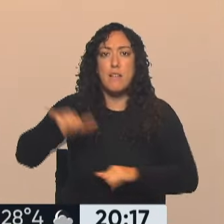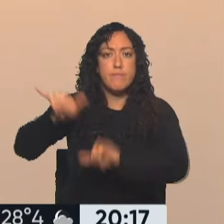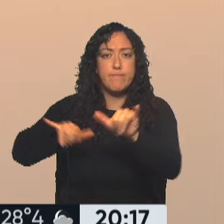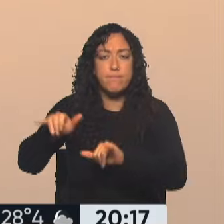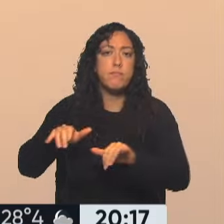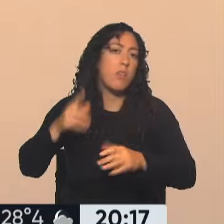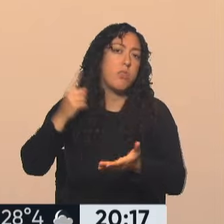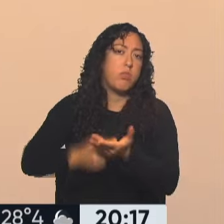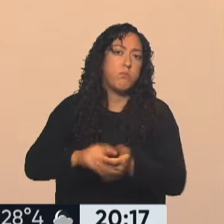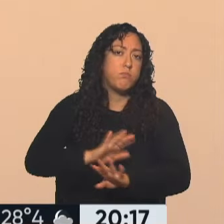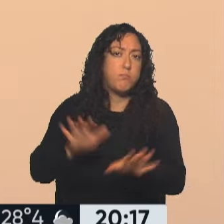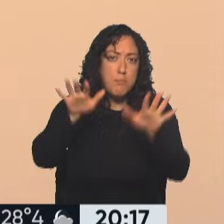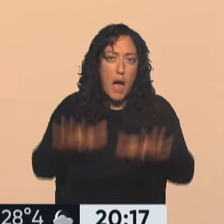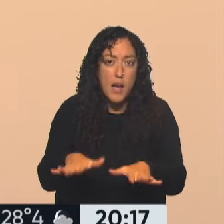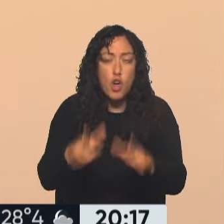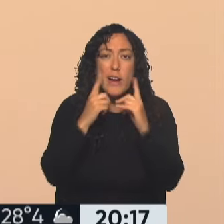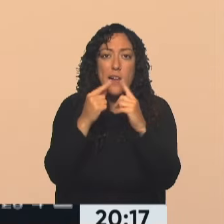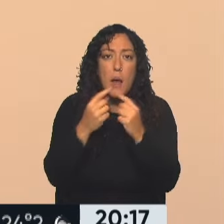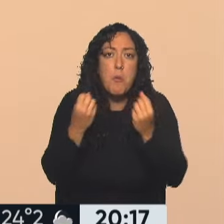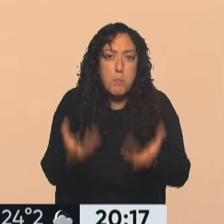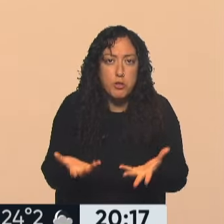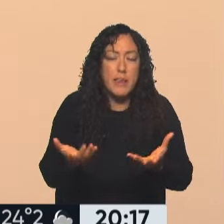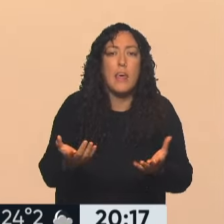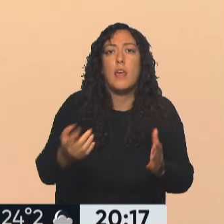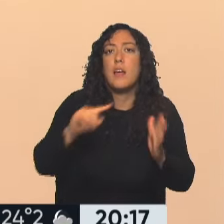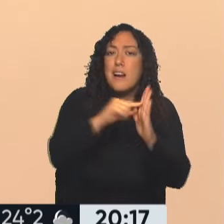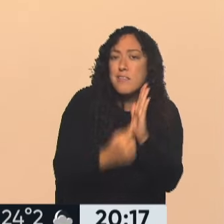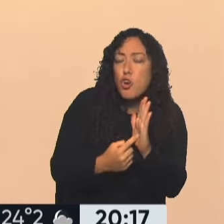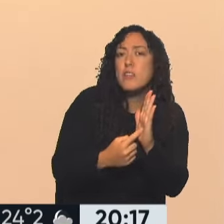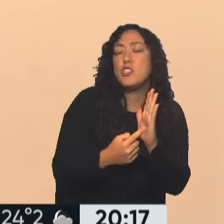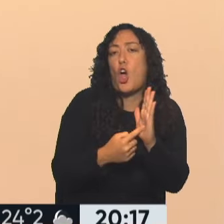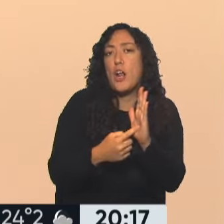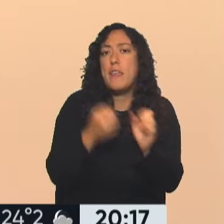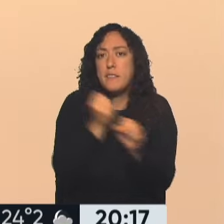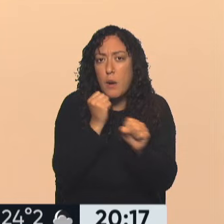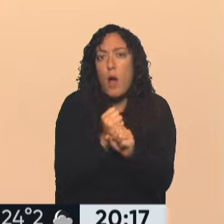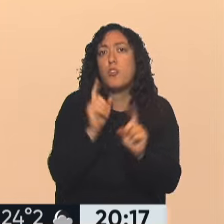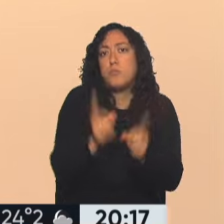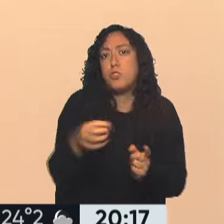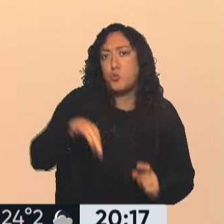reclamos son principalmente por la defensa de las condiciones laborales y salariales del sector.